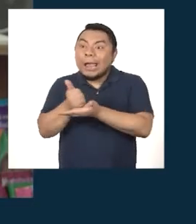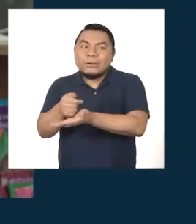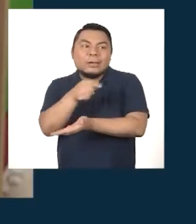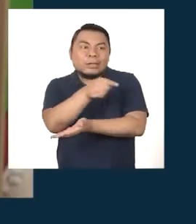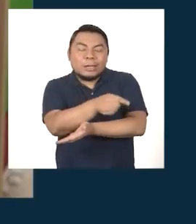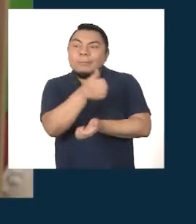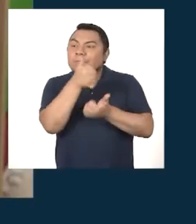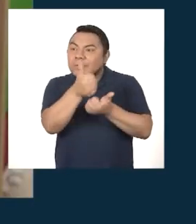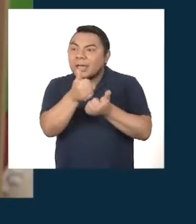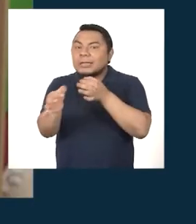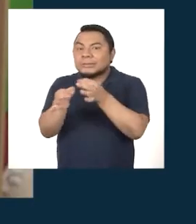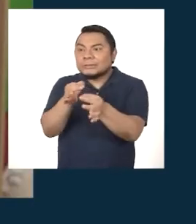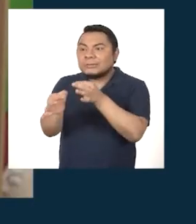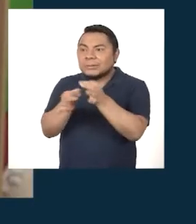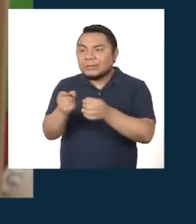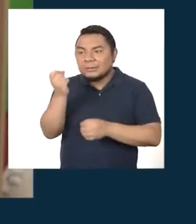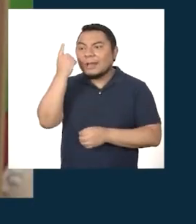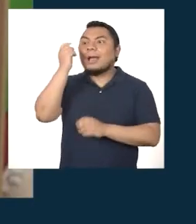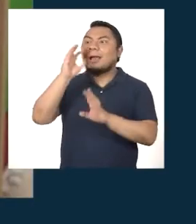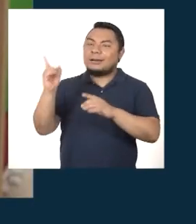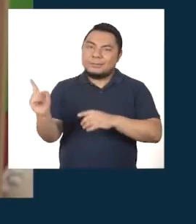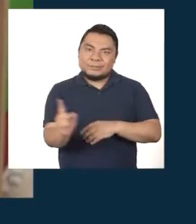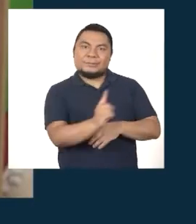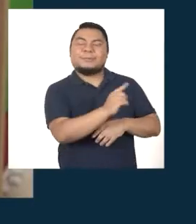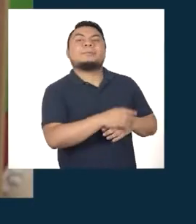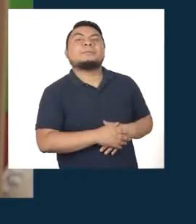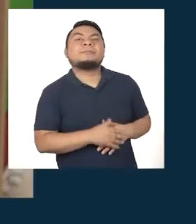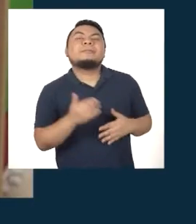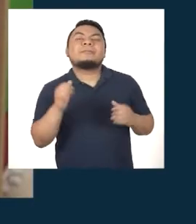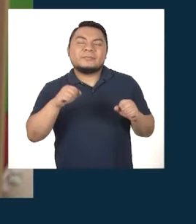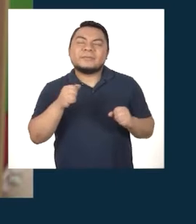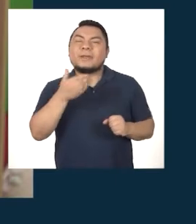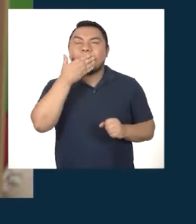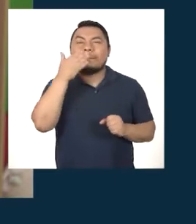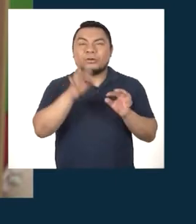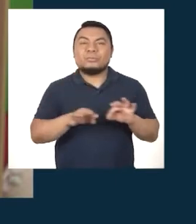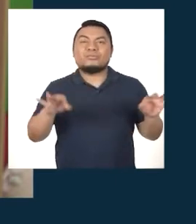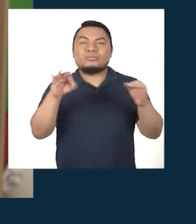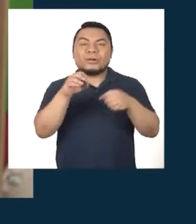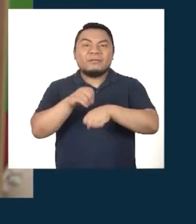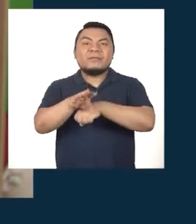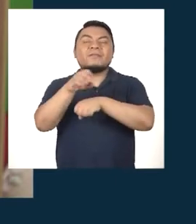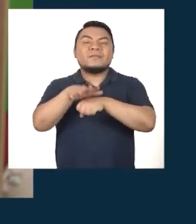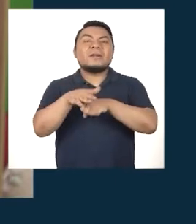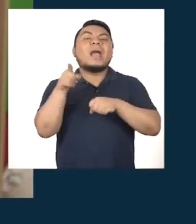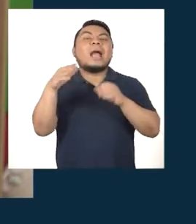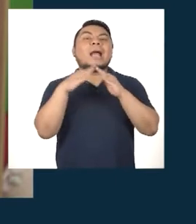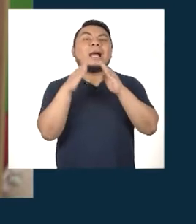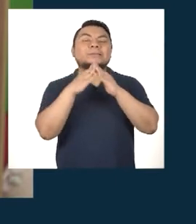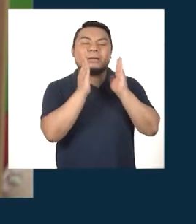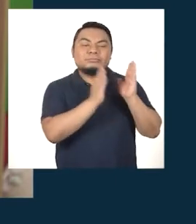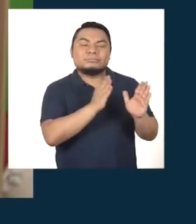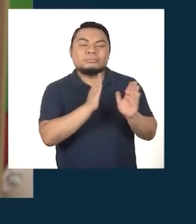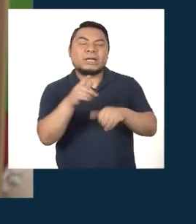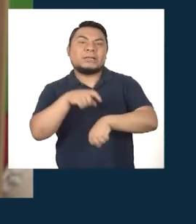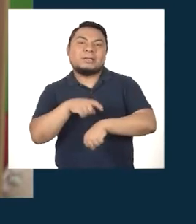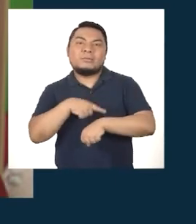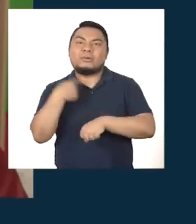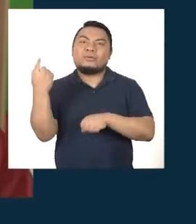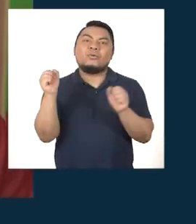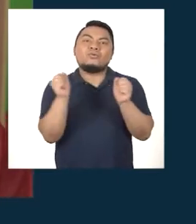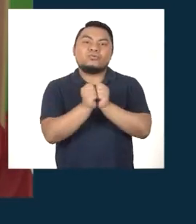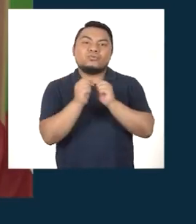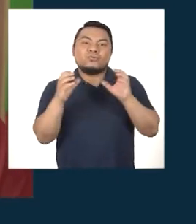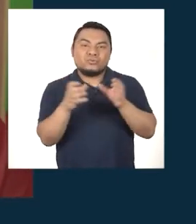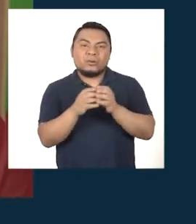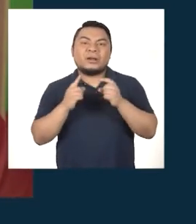tal cosa. Yo creo que es muy importante hacer un horario consensuado en familia para que podamos distribuir los tiempos y podemos estar todos juntos